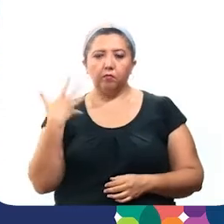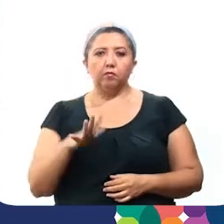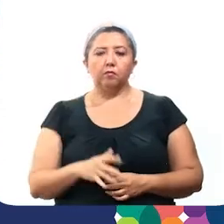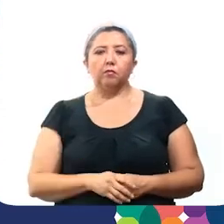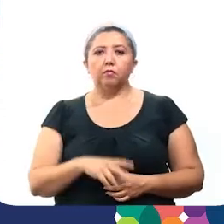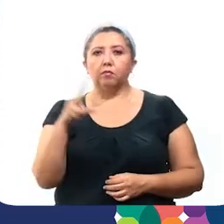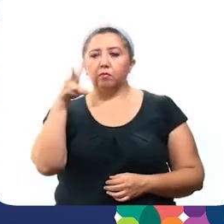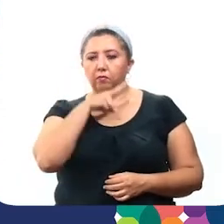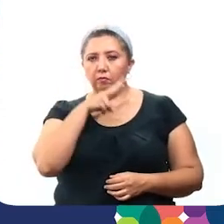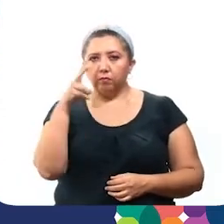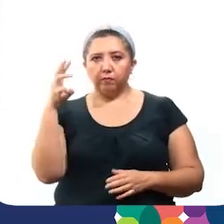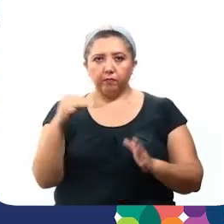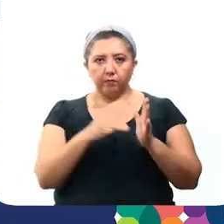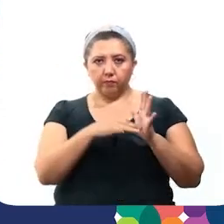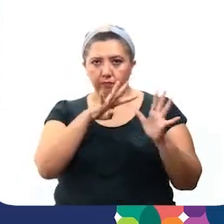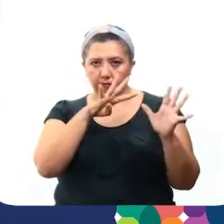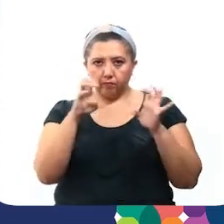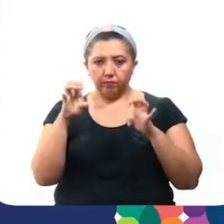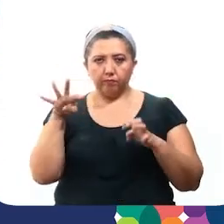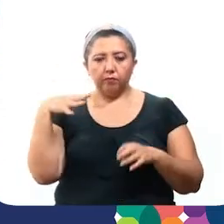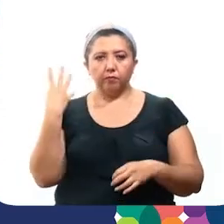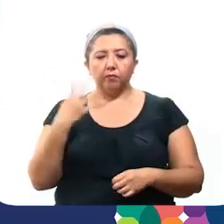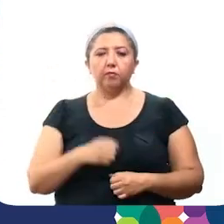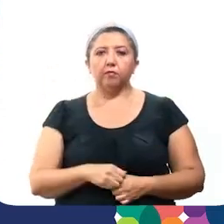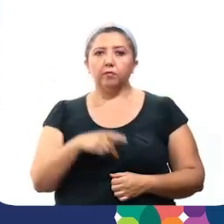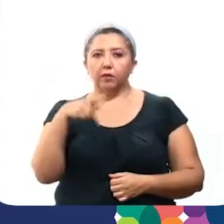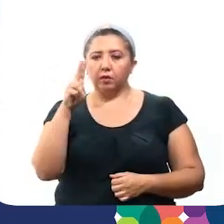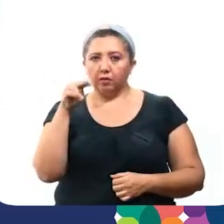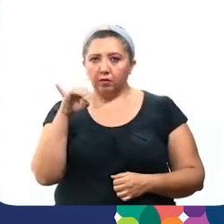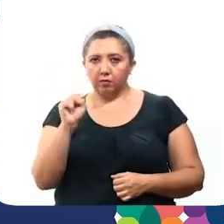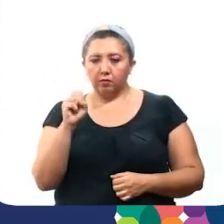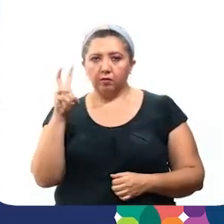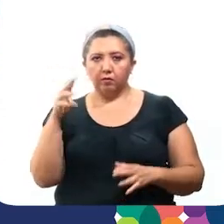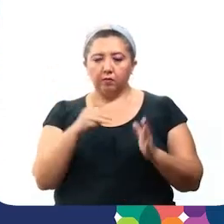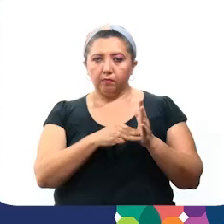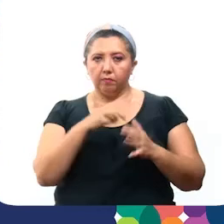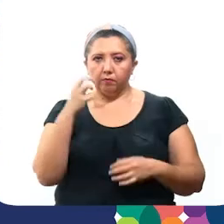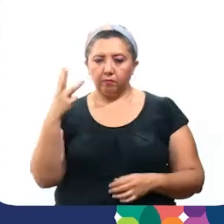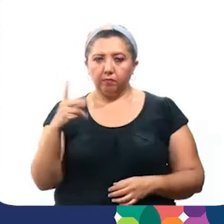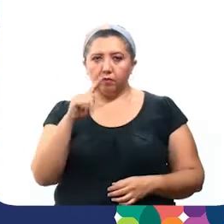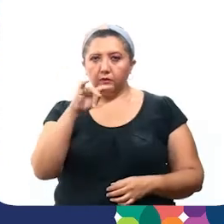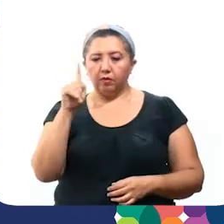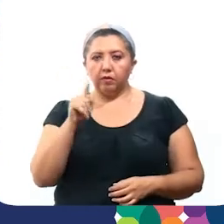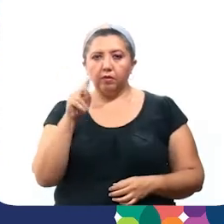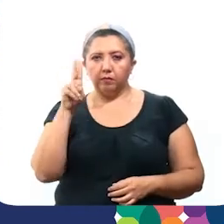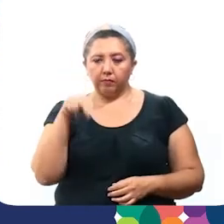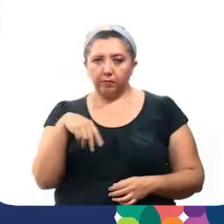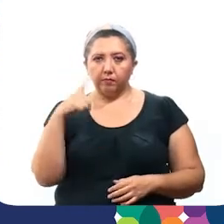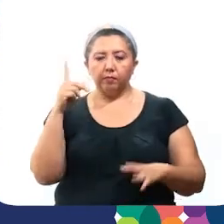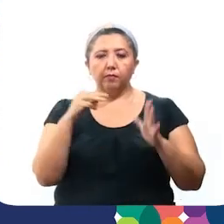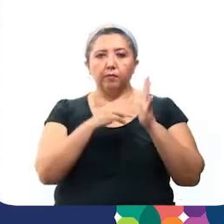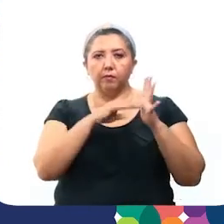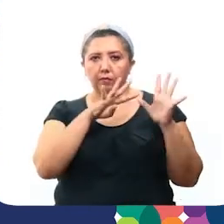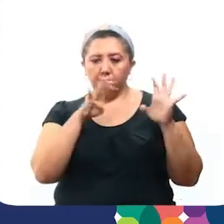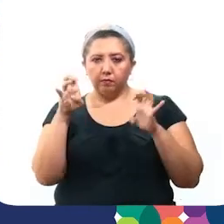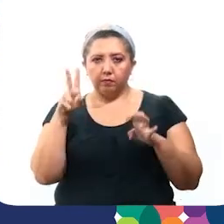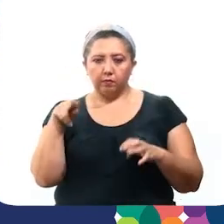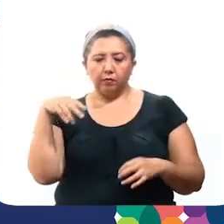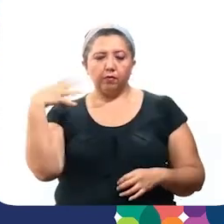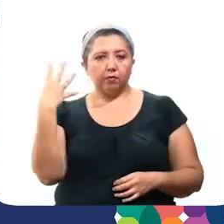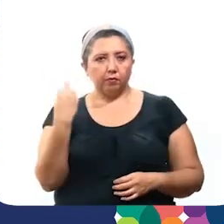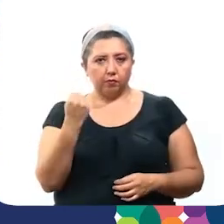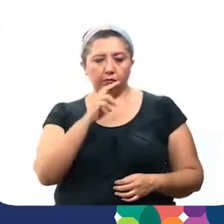47.410, Valladolid, 3.914, Canacín, 3.003, Tizimín,